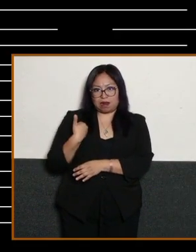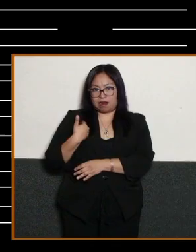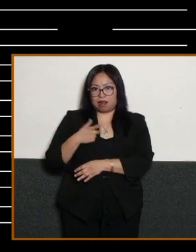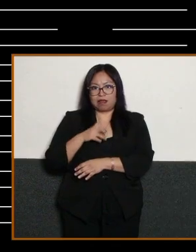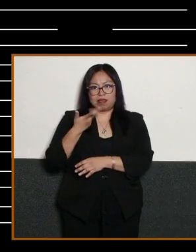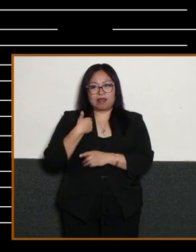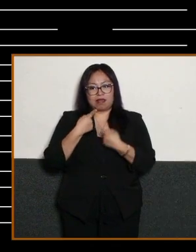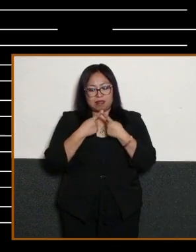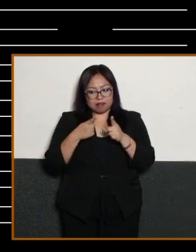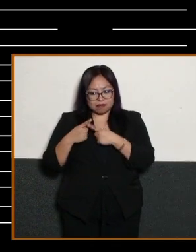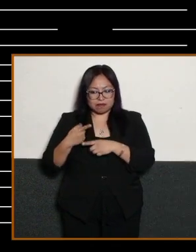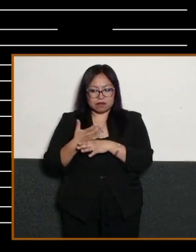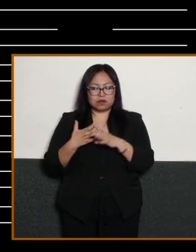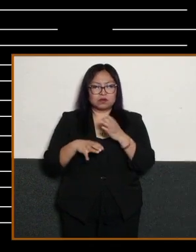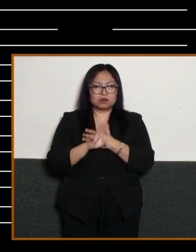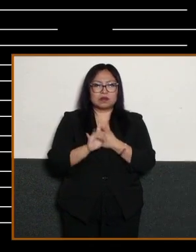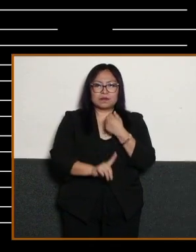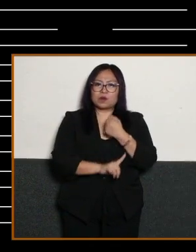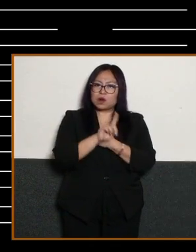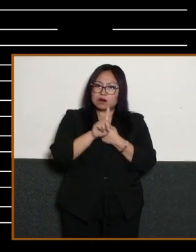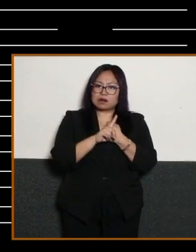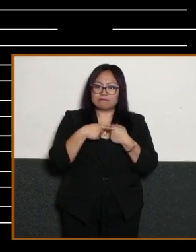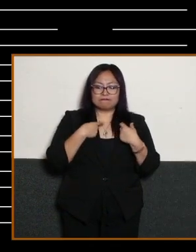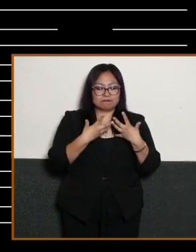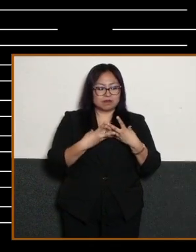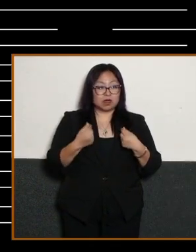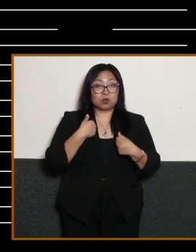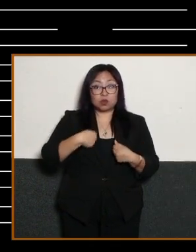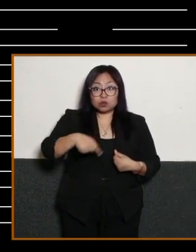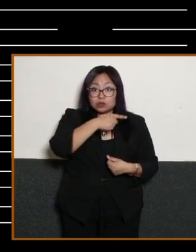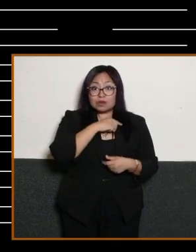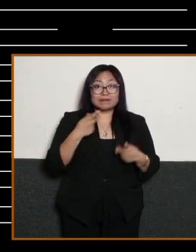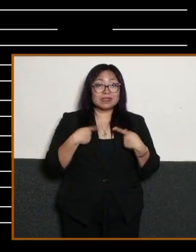que no hemos podido resolver como personas.